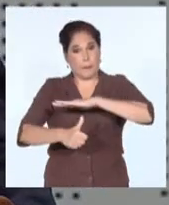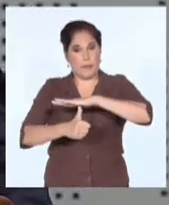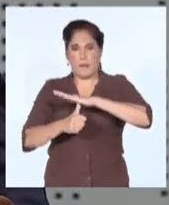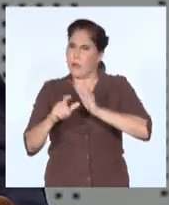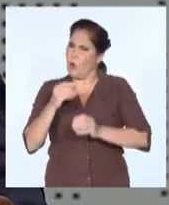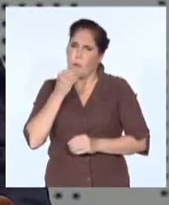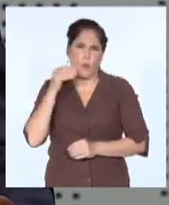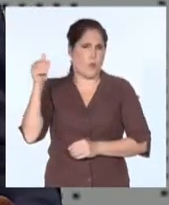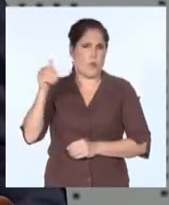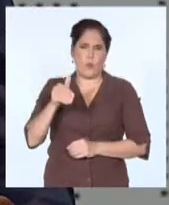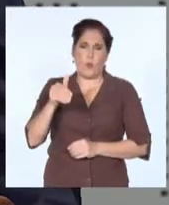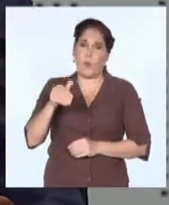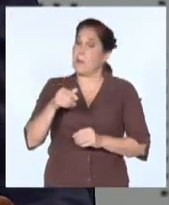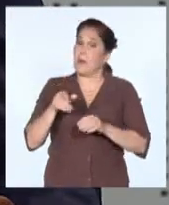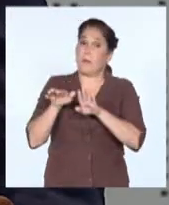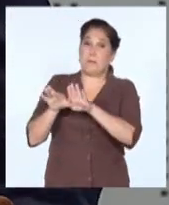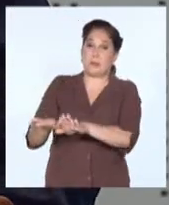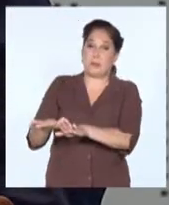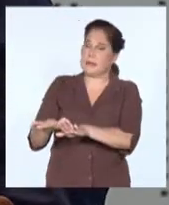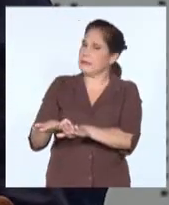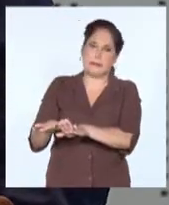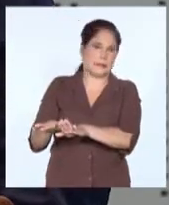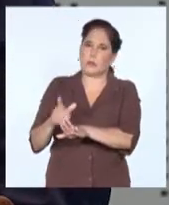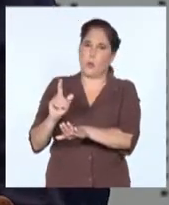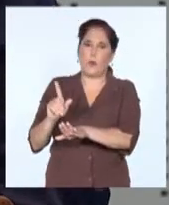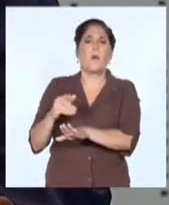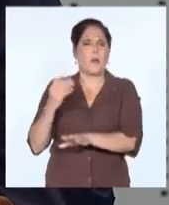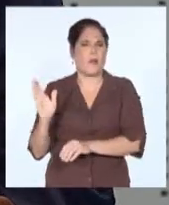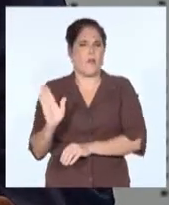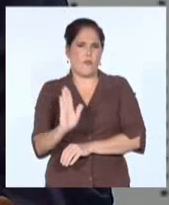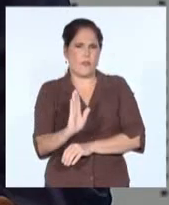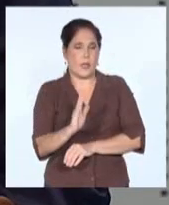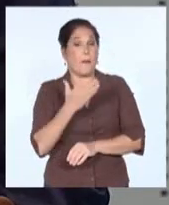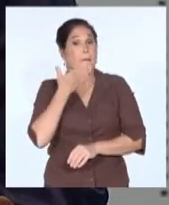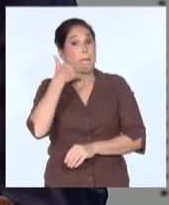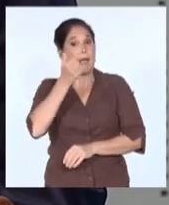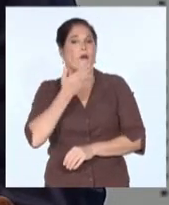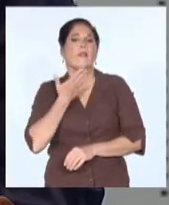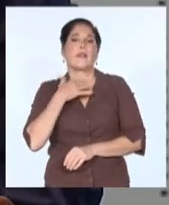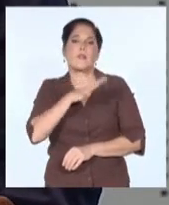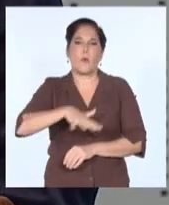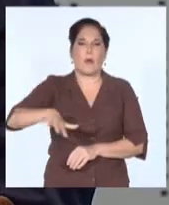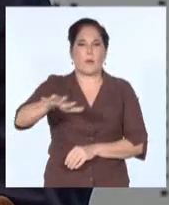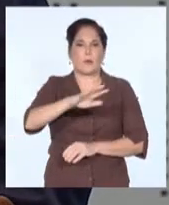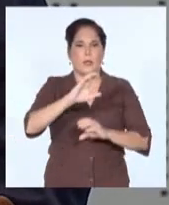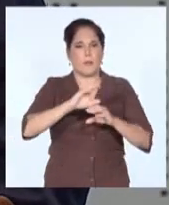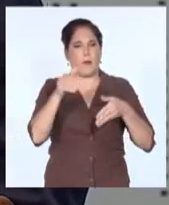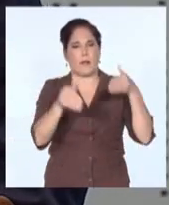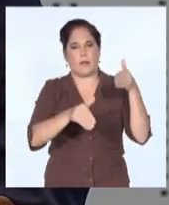periodo especial en nuestro Parlamento, pero envía sus mejores deseos a esta cumbre.